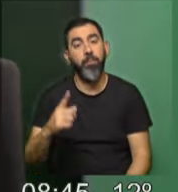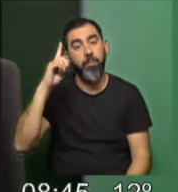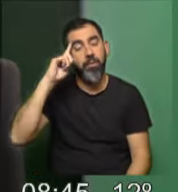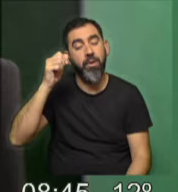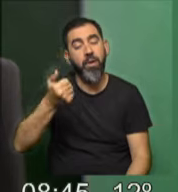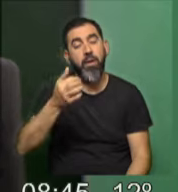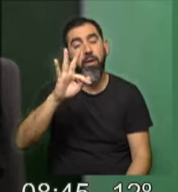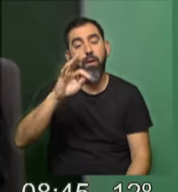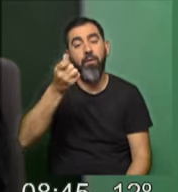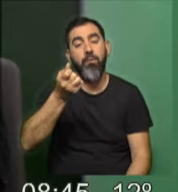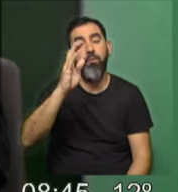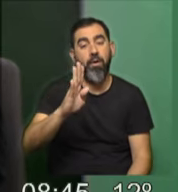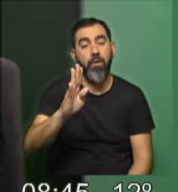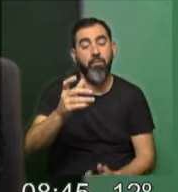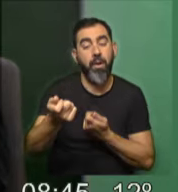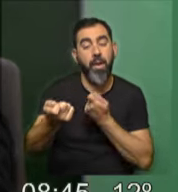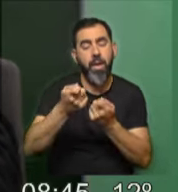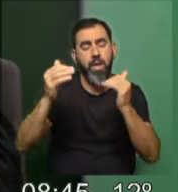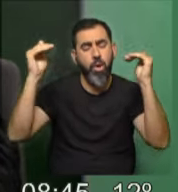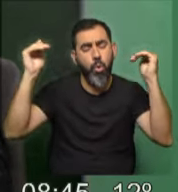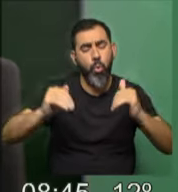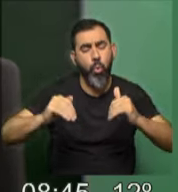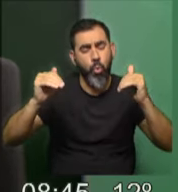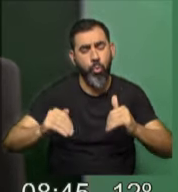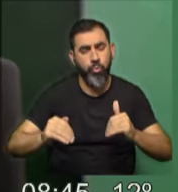uno se le ocurre no que es un negocio millonario